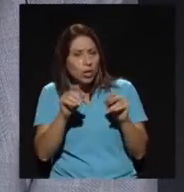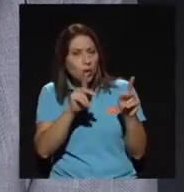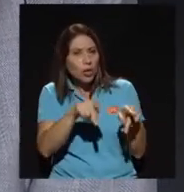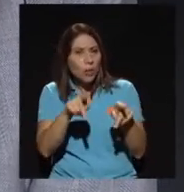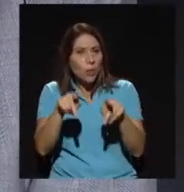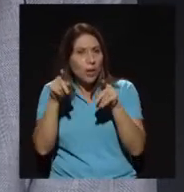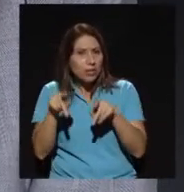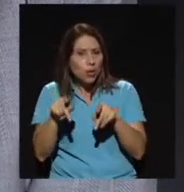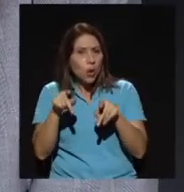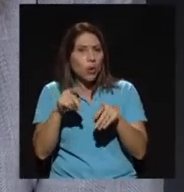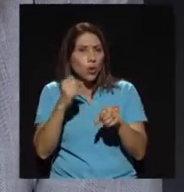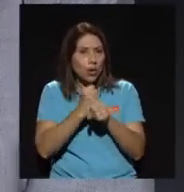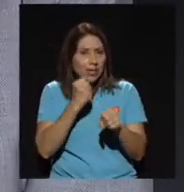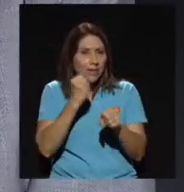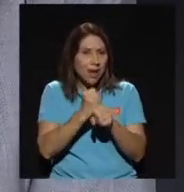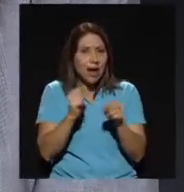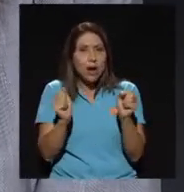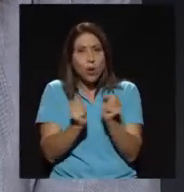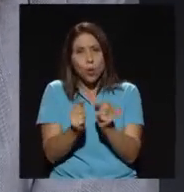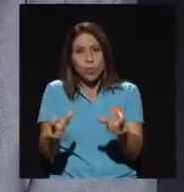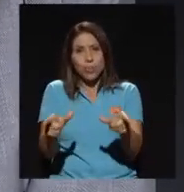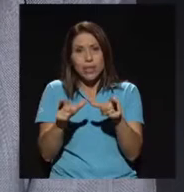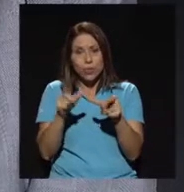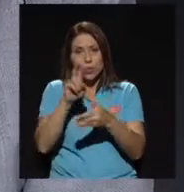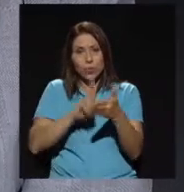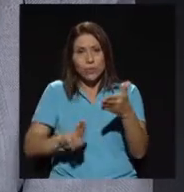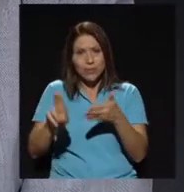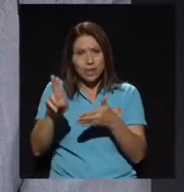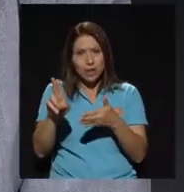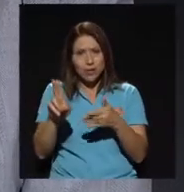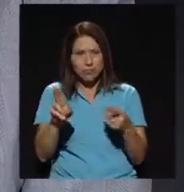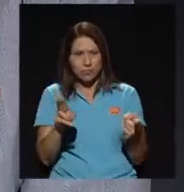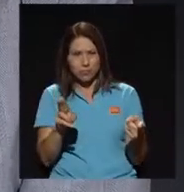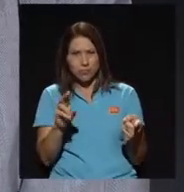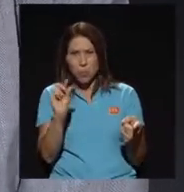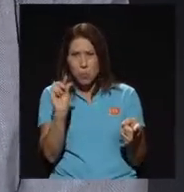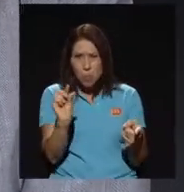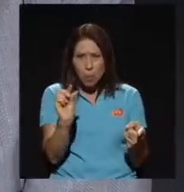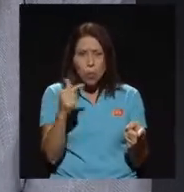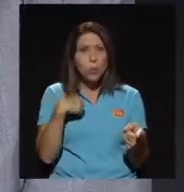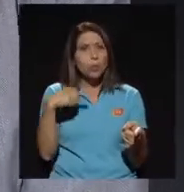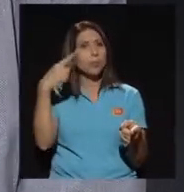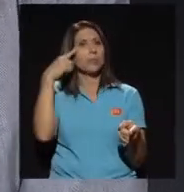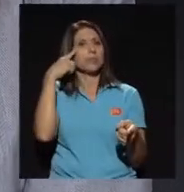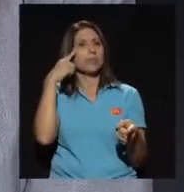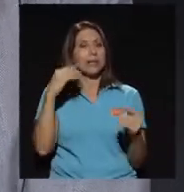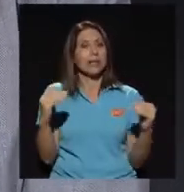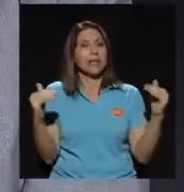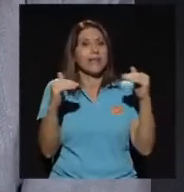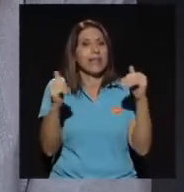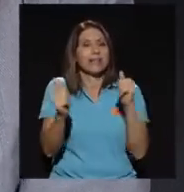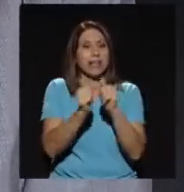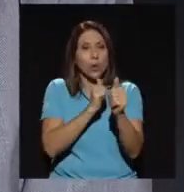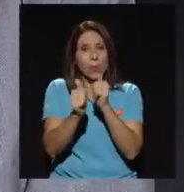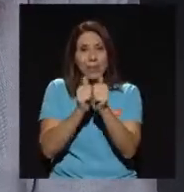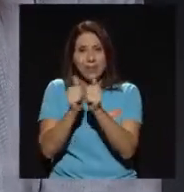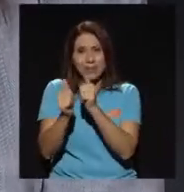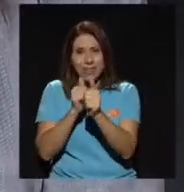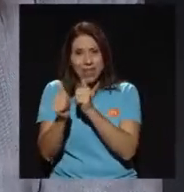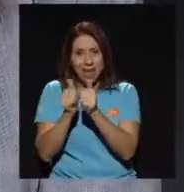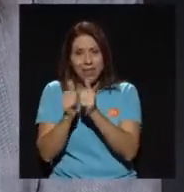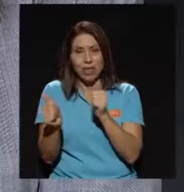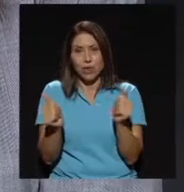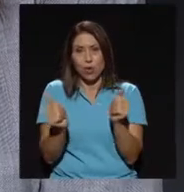con título universitario. Es muy poco, uno se imagina qué son los niveles de competitividad que le puede pedir una economía con esta base